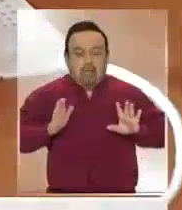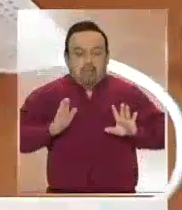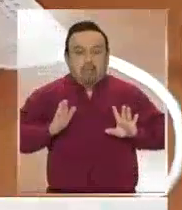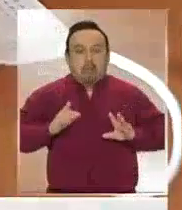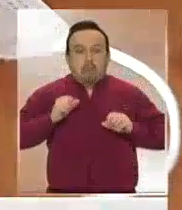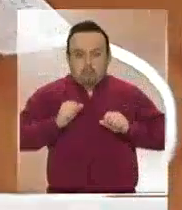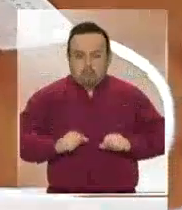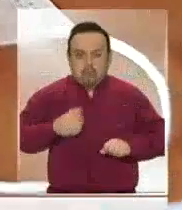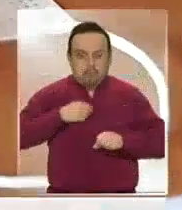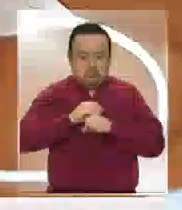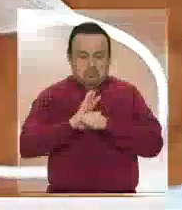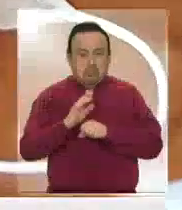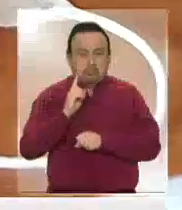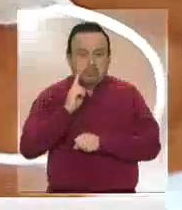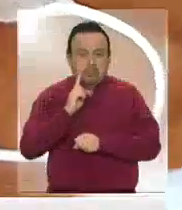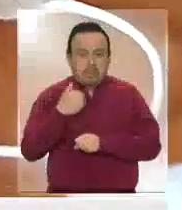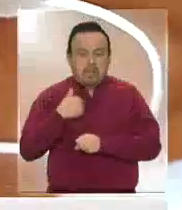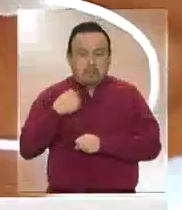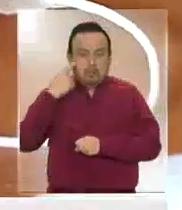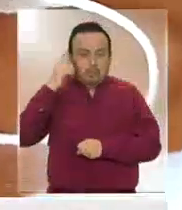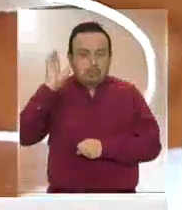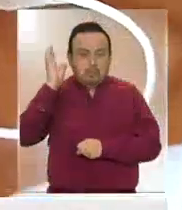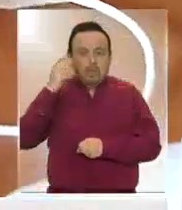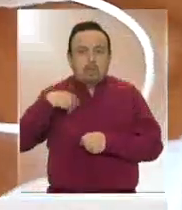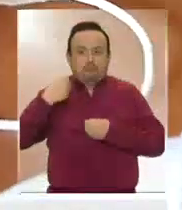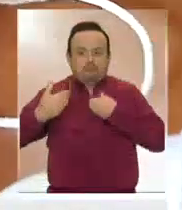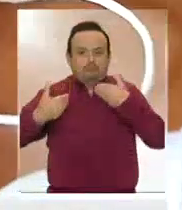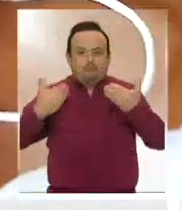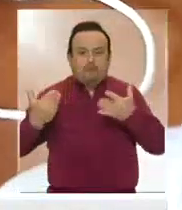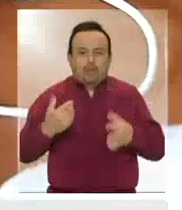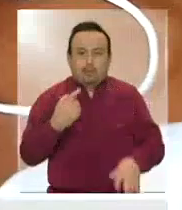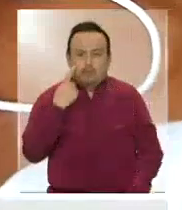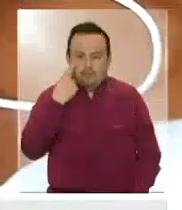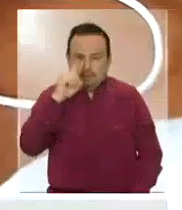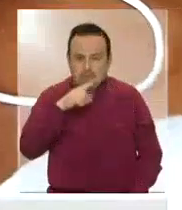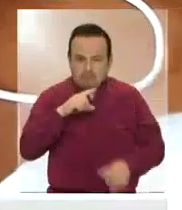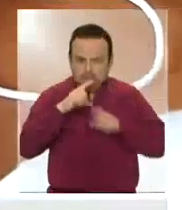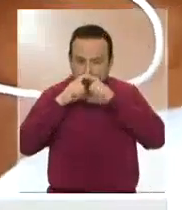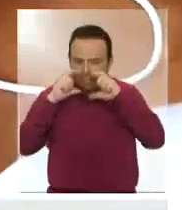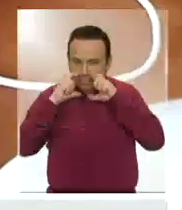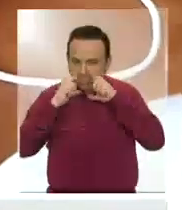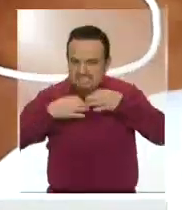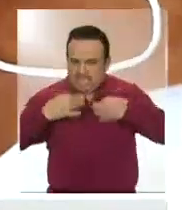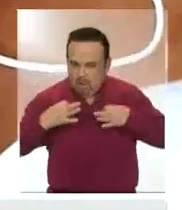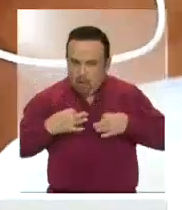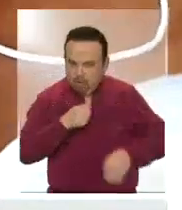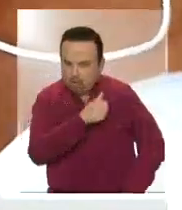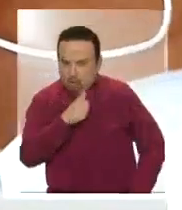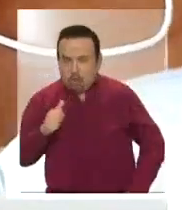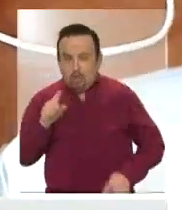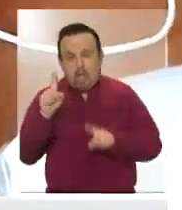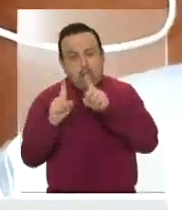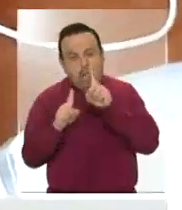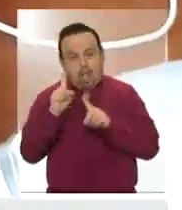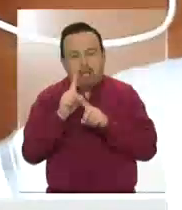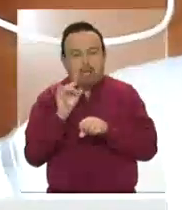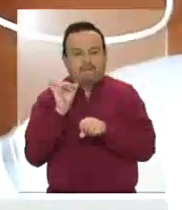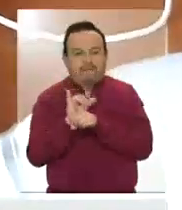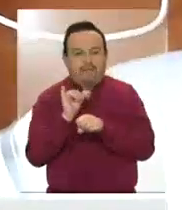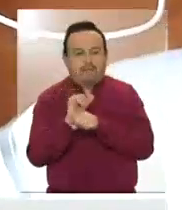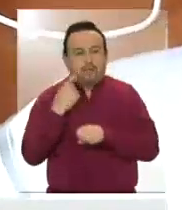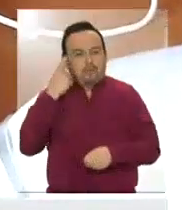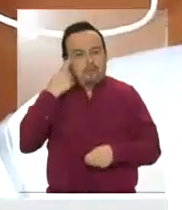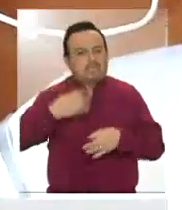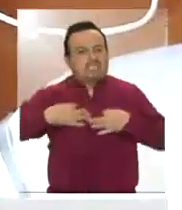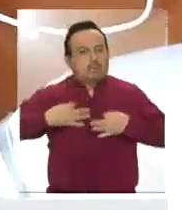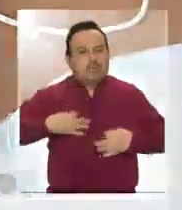esparcen el virus sin saberlo. Claro que no todas las mascarillas aseguran protección, algunas solo dan una falsa sensación